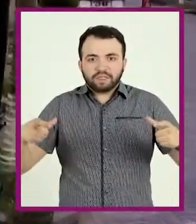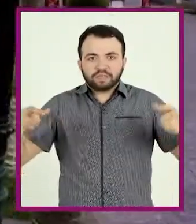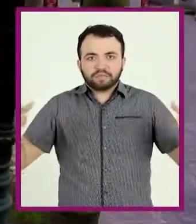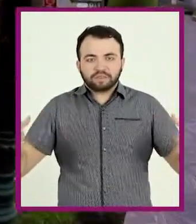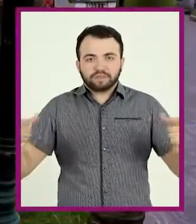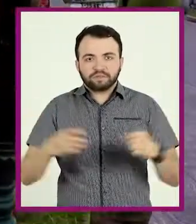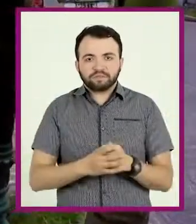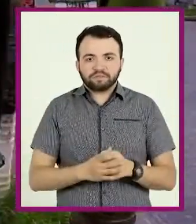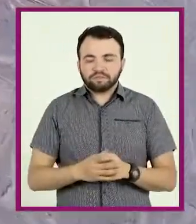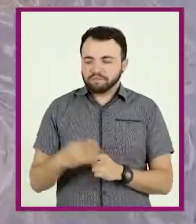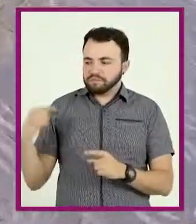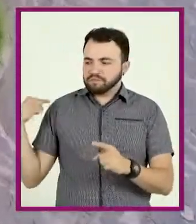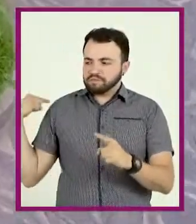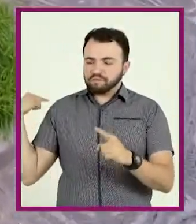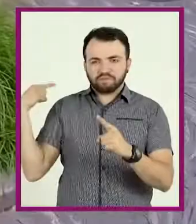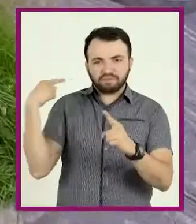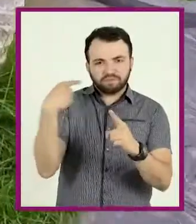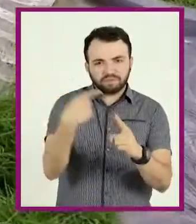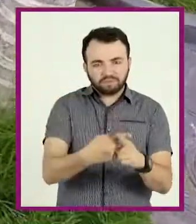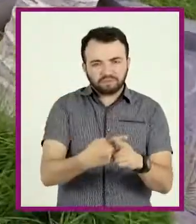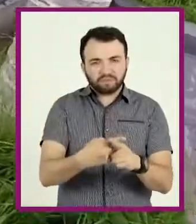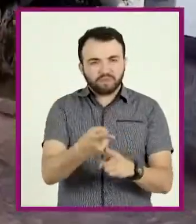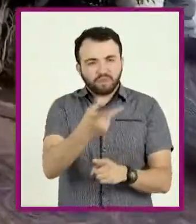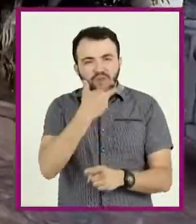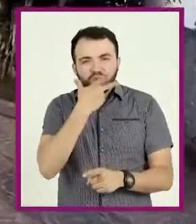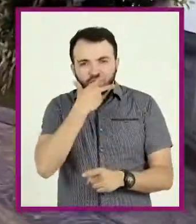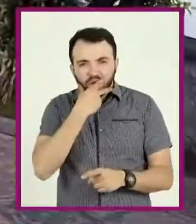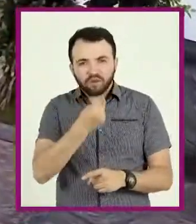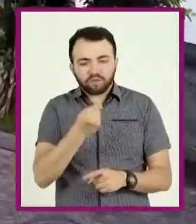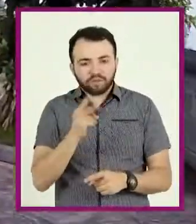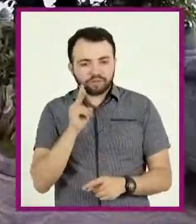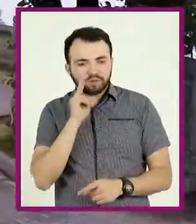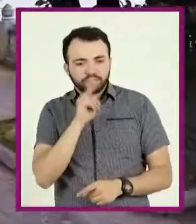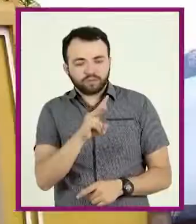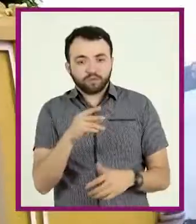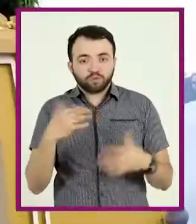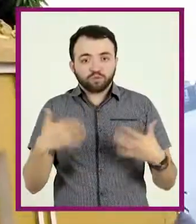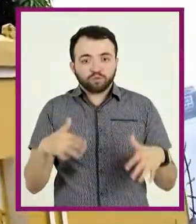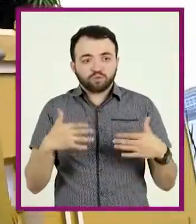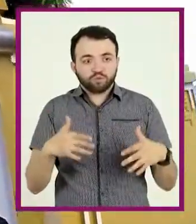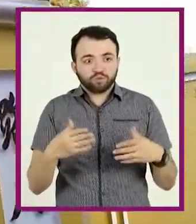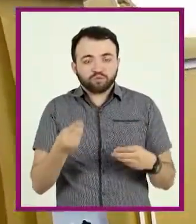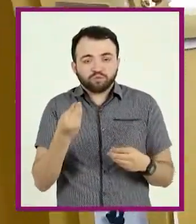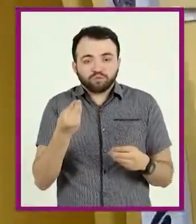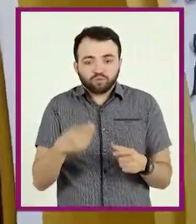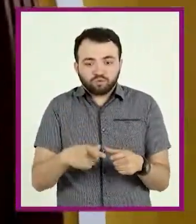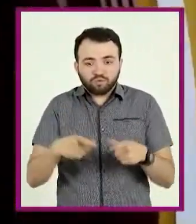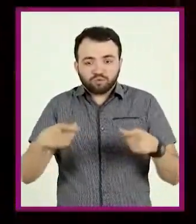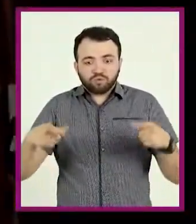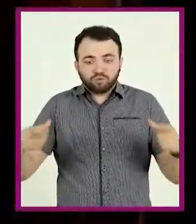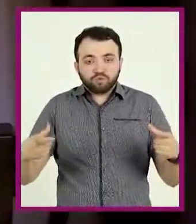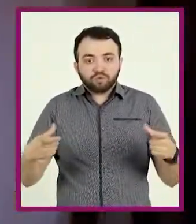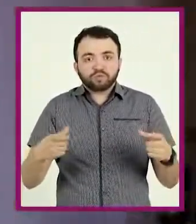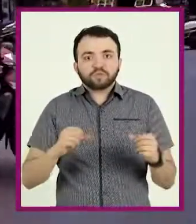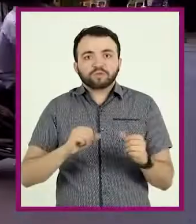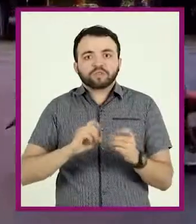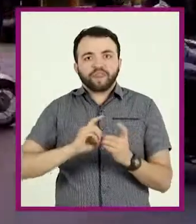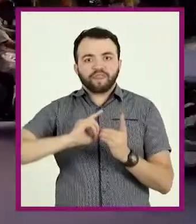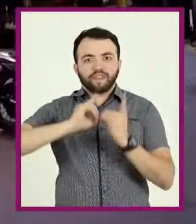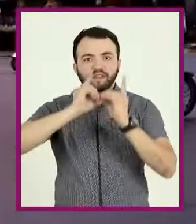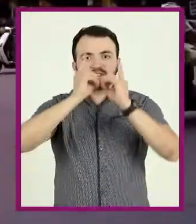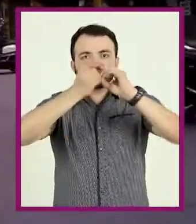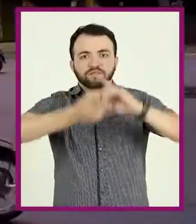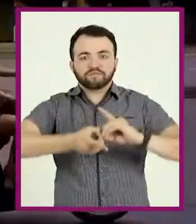expansión. En el último cuarto del siglo XX, Hanoi experimentó un fuerte crecimiento demográfico y un